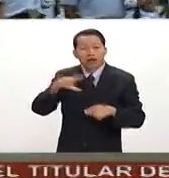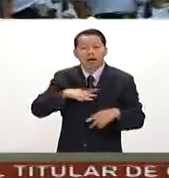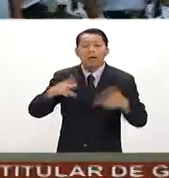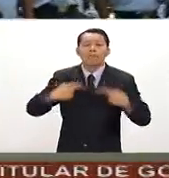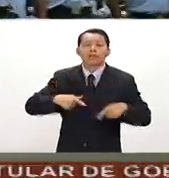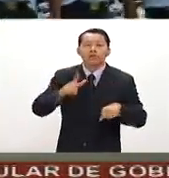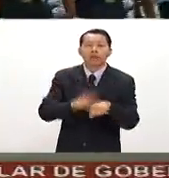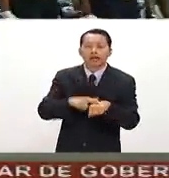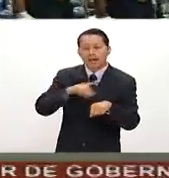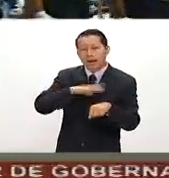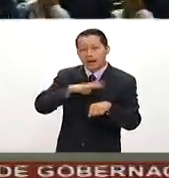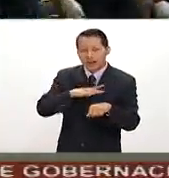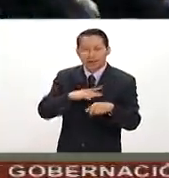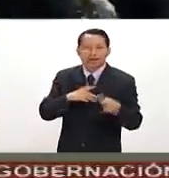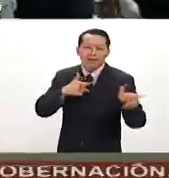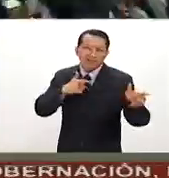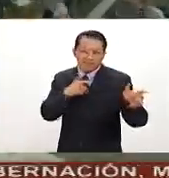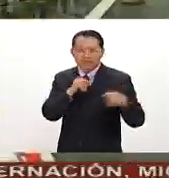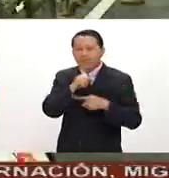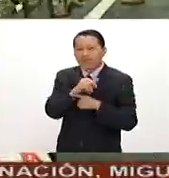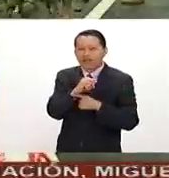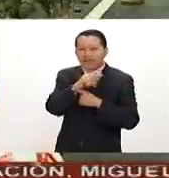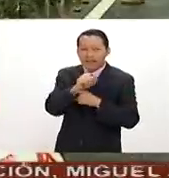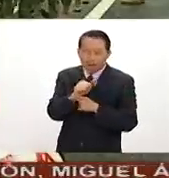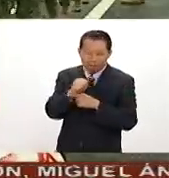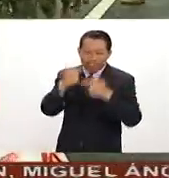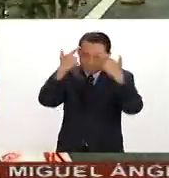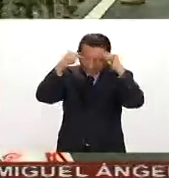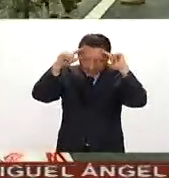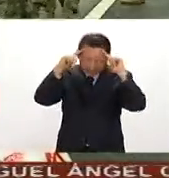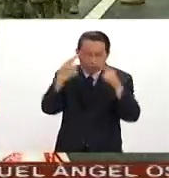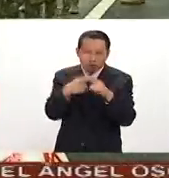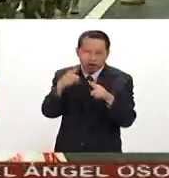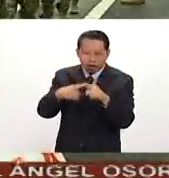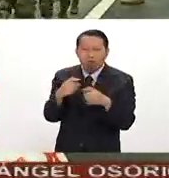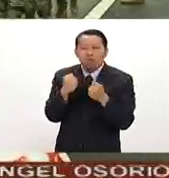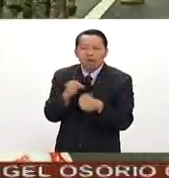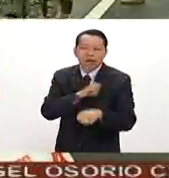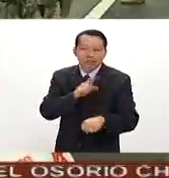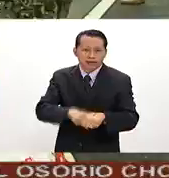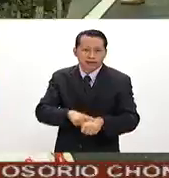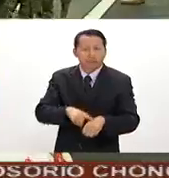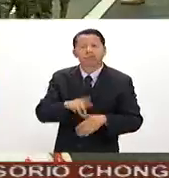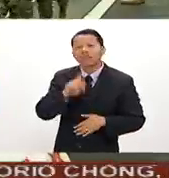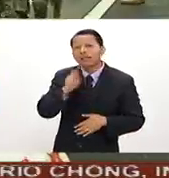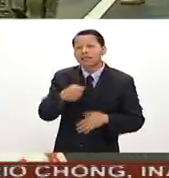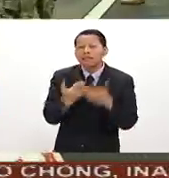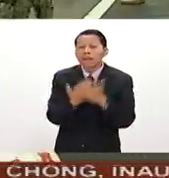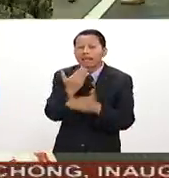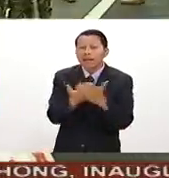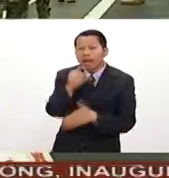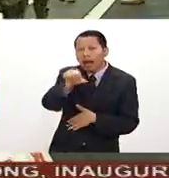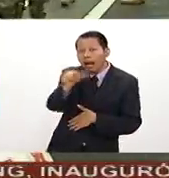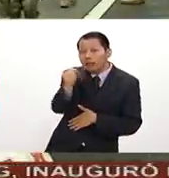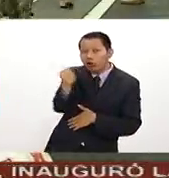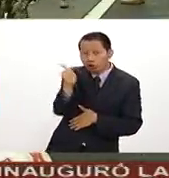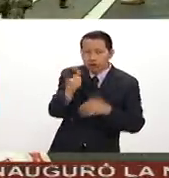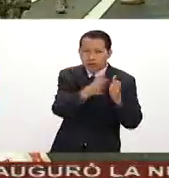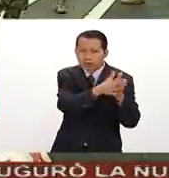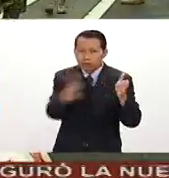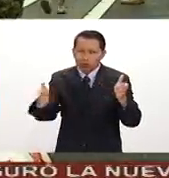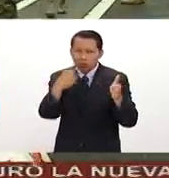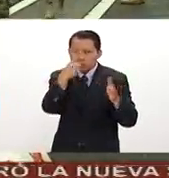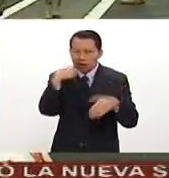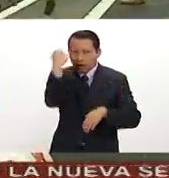de Infantería de Marina y Fuerzas Especiales. Se tiene contemplado que el desfile inicie a las 11 de la mañana con una duración de 1